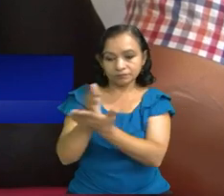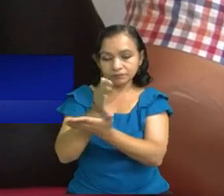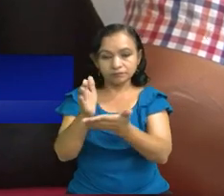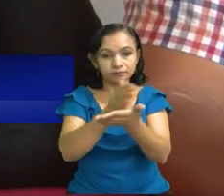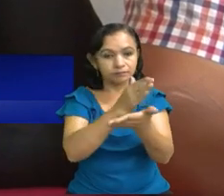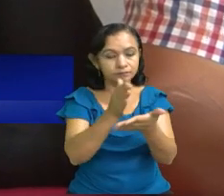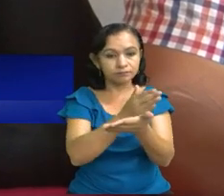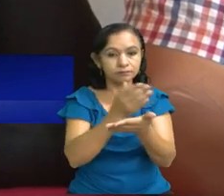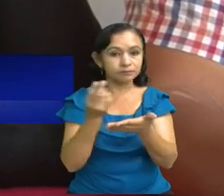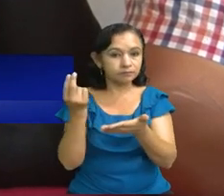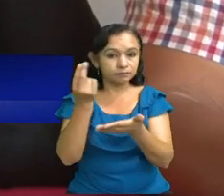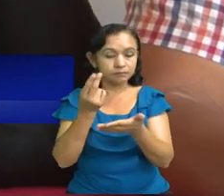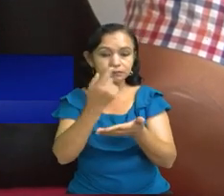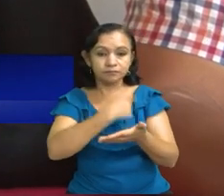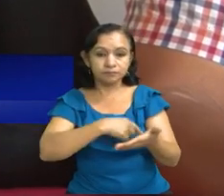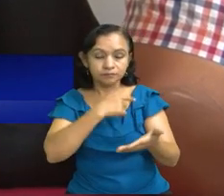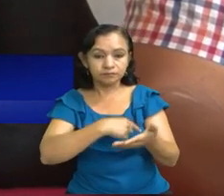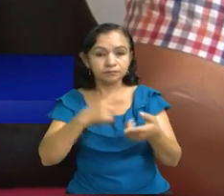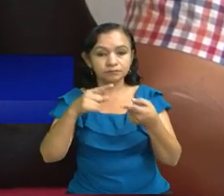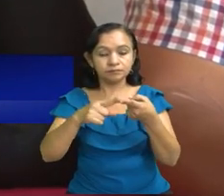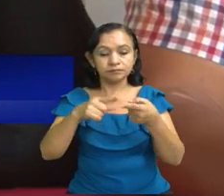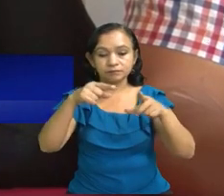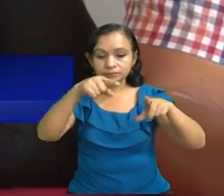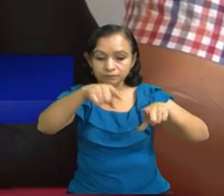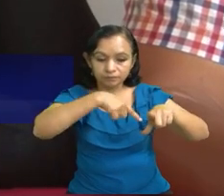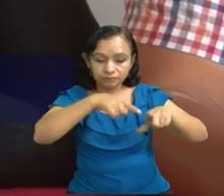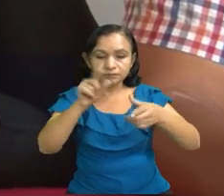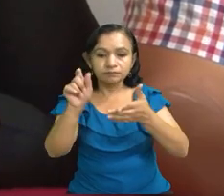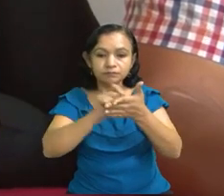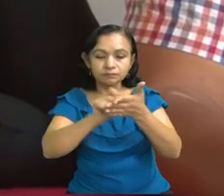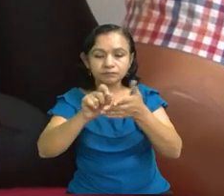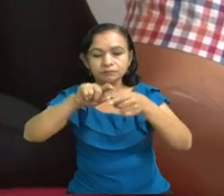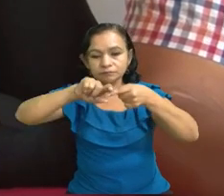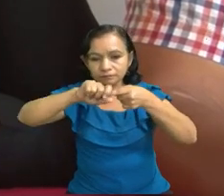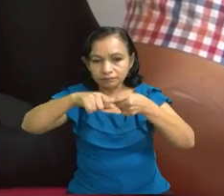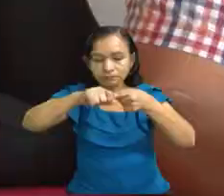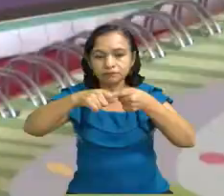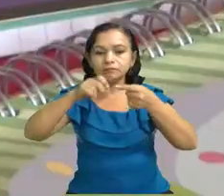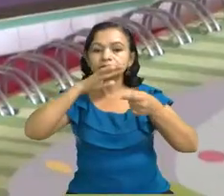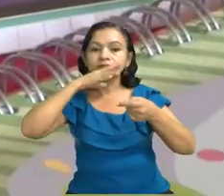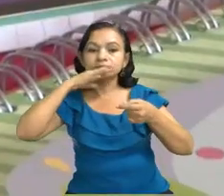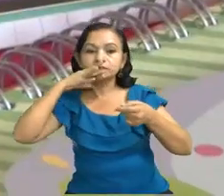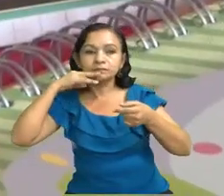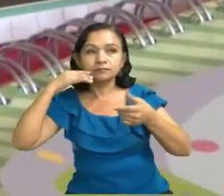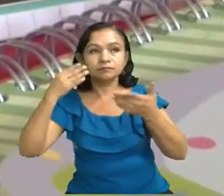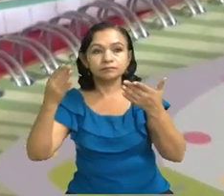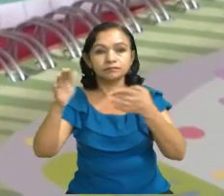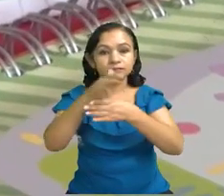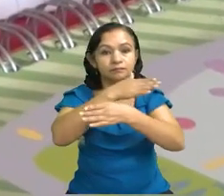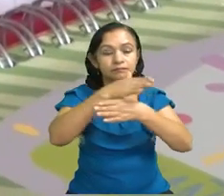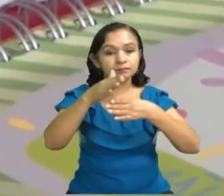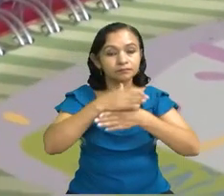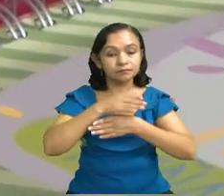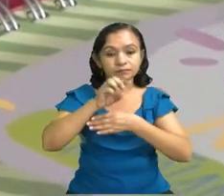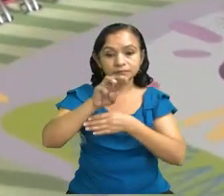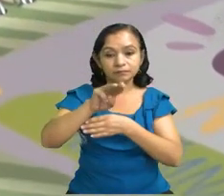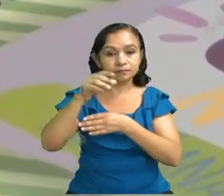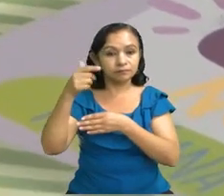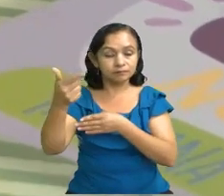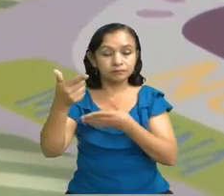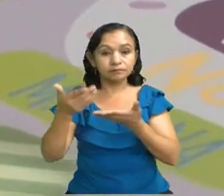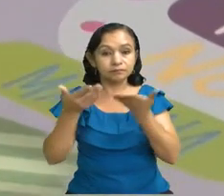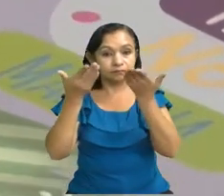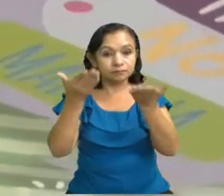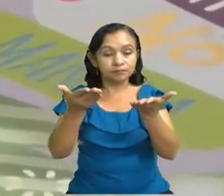cuadernos, utensilios escolares como reglas, borradores, tarjadores, lápiz de colores. Multiservicio MGL va a estar